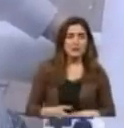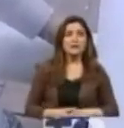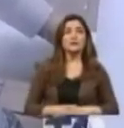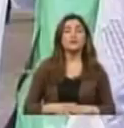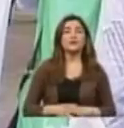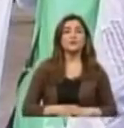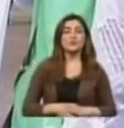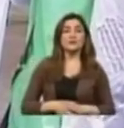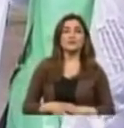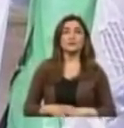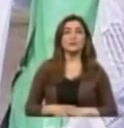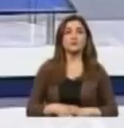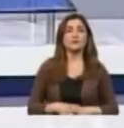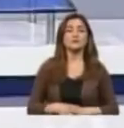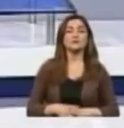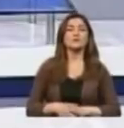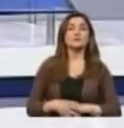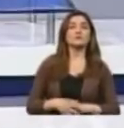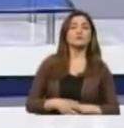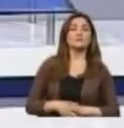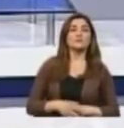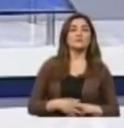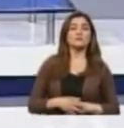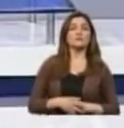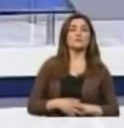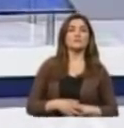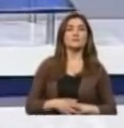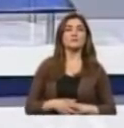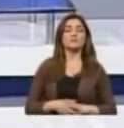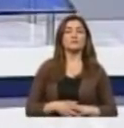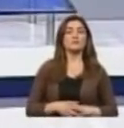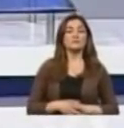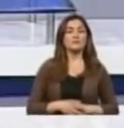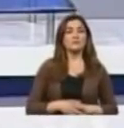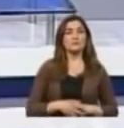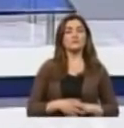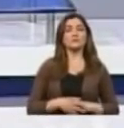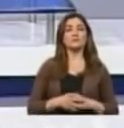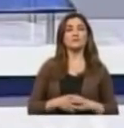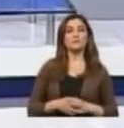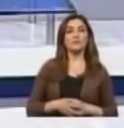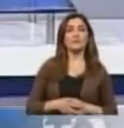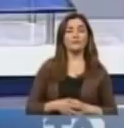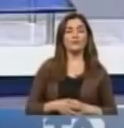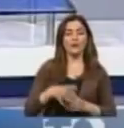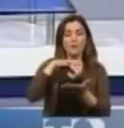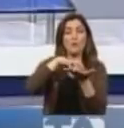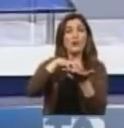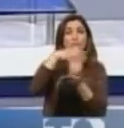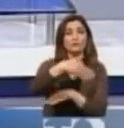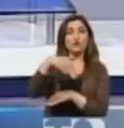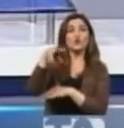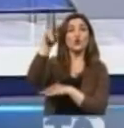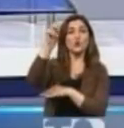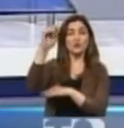Fausto Yepes, 24 horas. La reactivación económica y la atención social en las provincias de la frontera